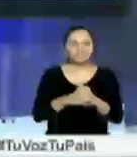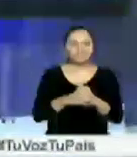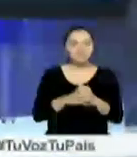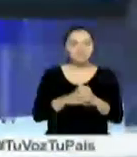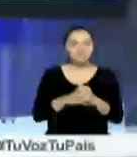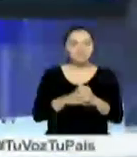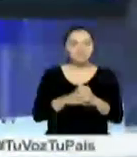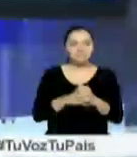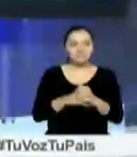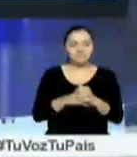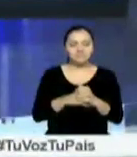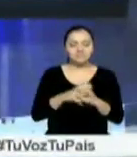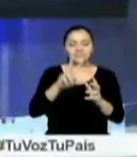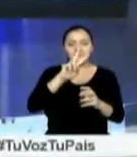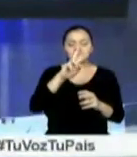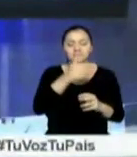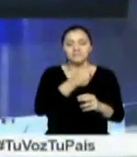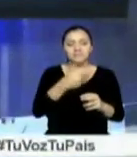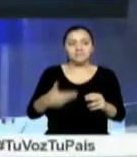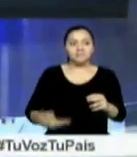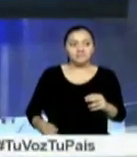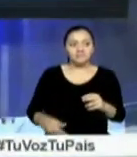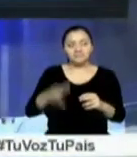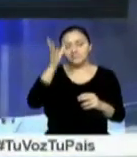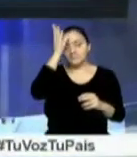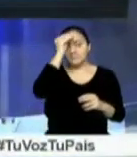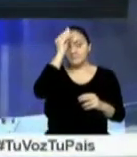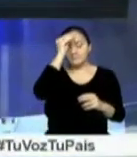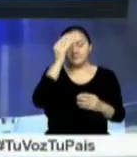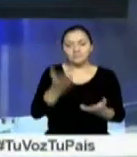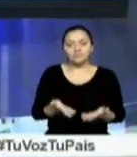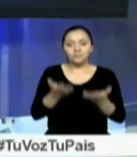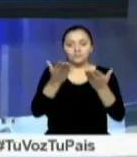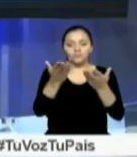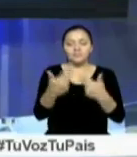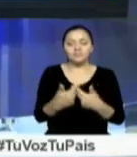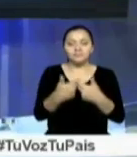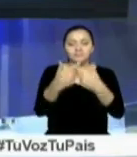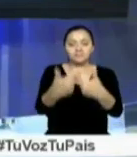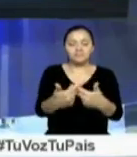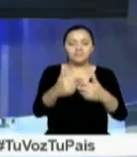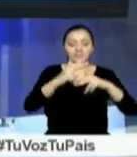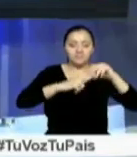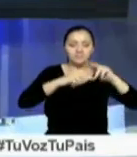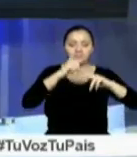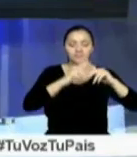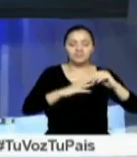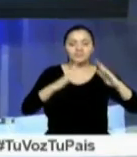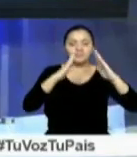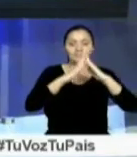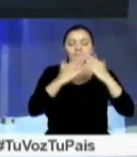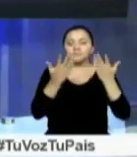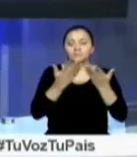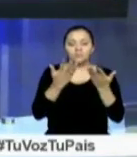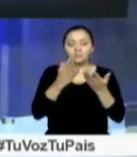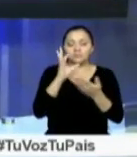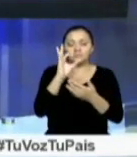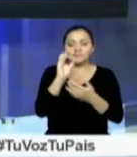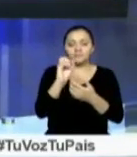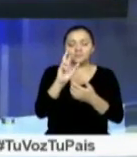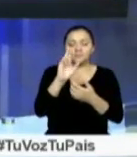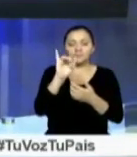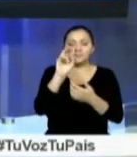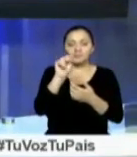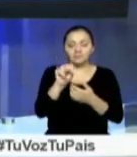ciudadano el vicepresidente de la República Jorge glas entregó un crédito para la construcción de viviendas en el Fortín en Guayaquil